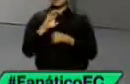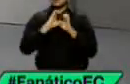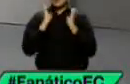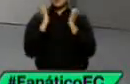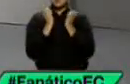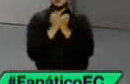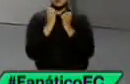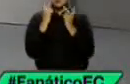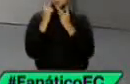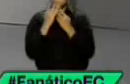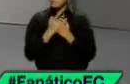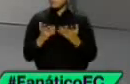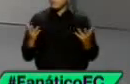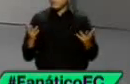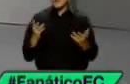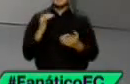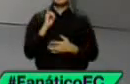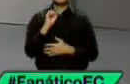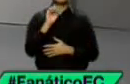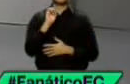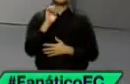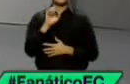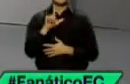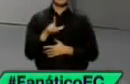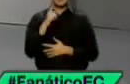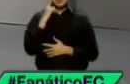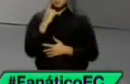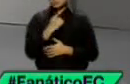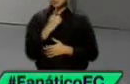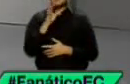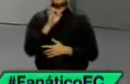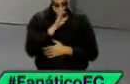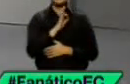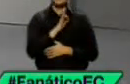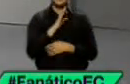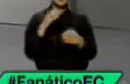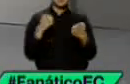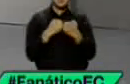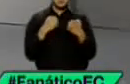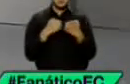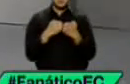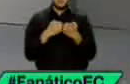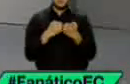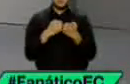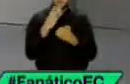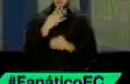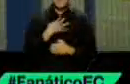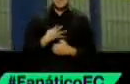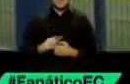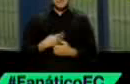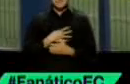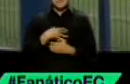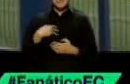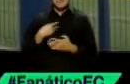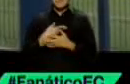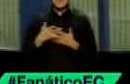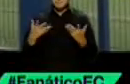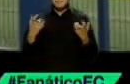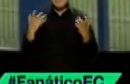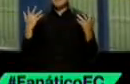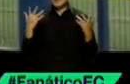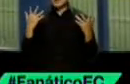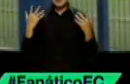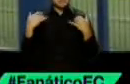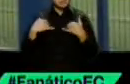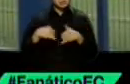eso escuchamos la palabra de Ismael Herrés Calvo, el técnico del equipo rayado. Vamos a intentar pues bueno,